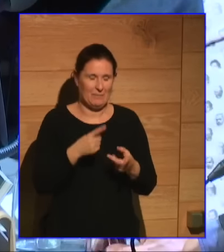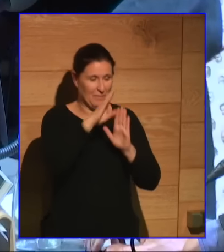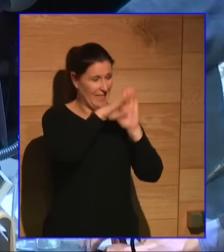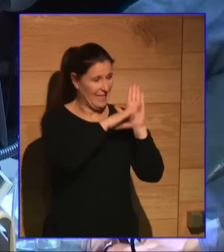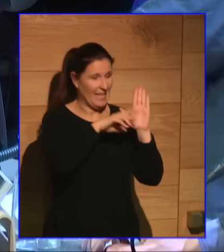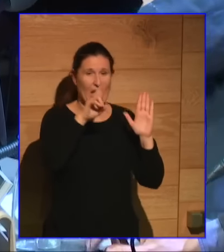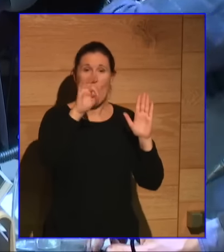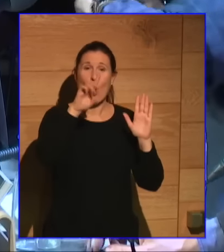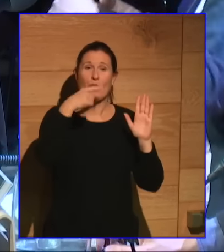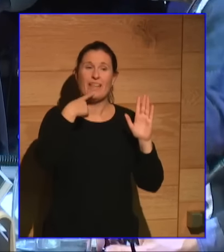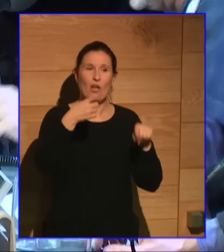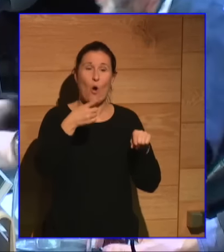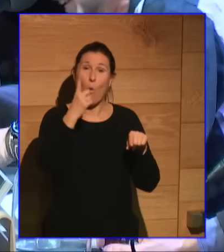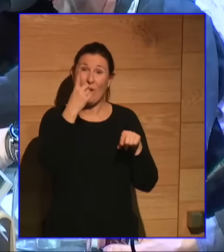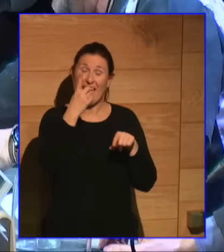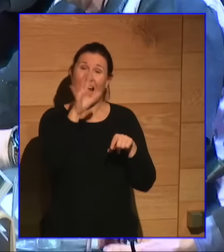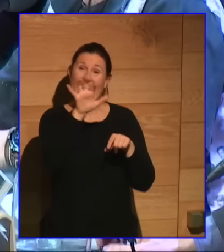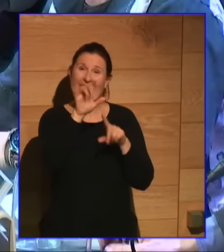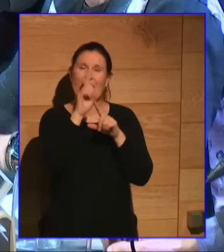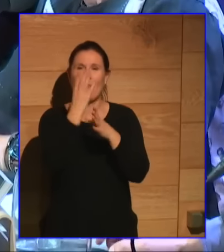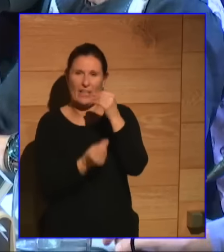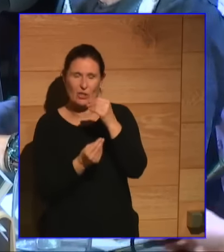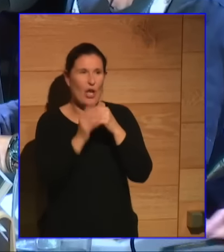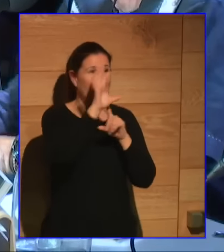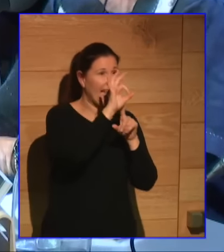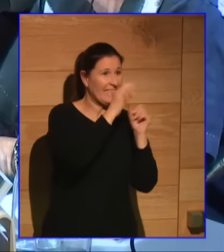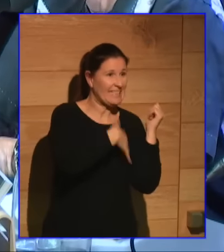que Rodrigo Cortés falló una letra.